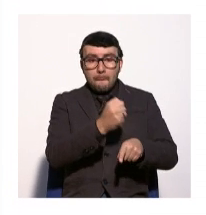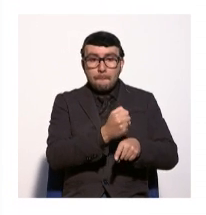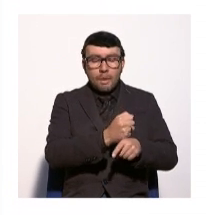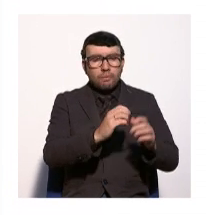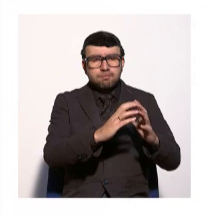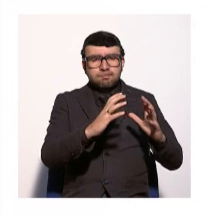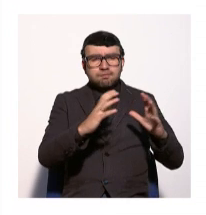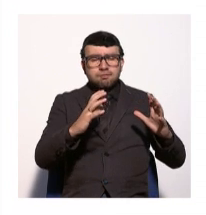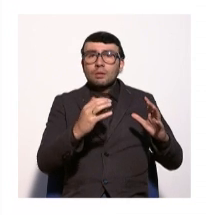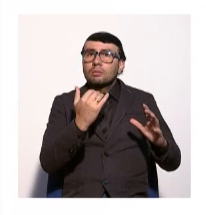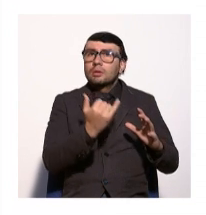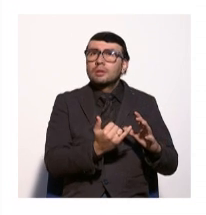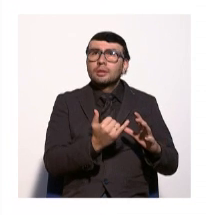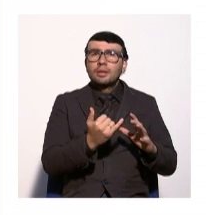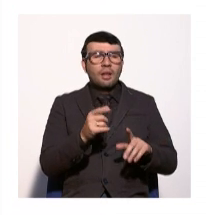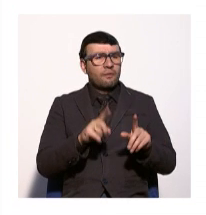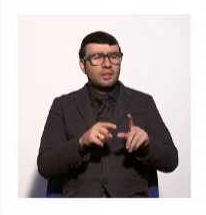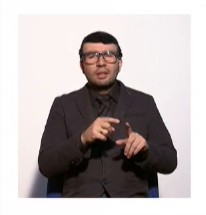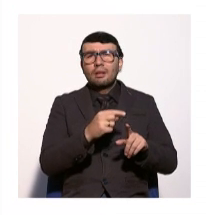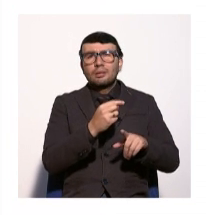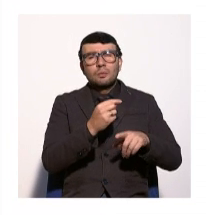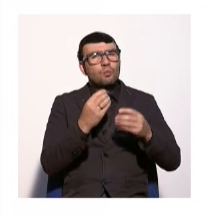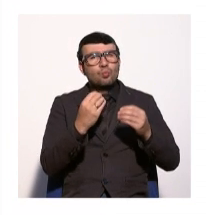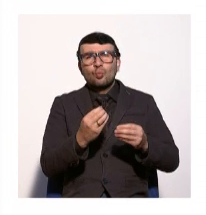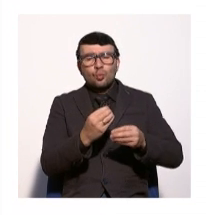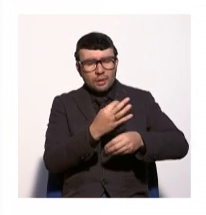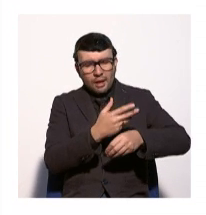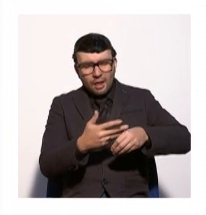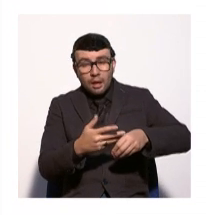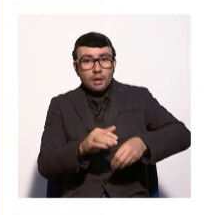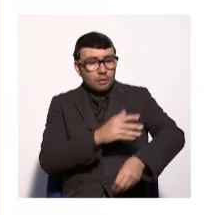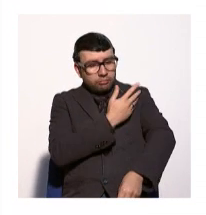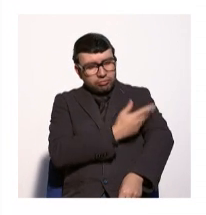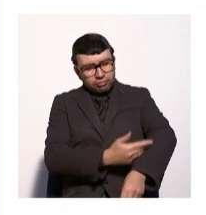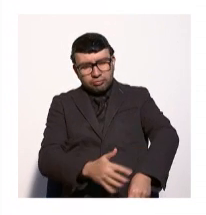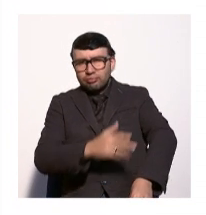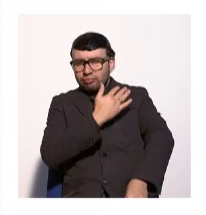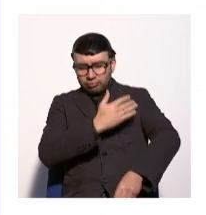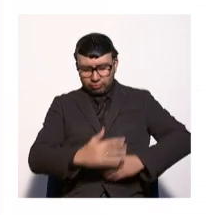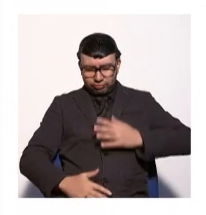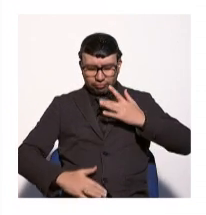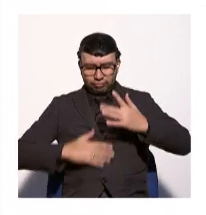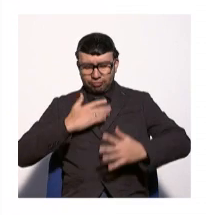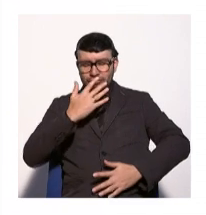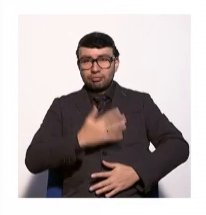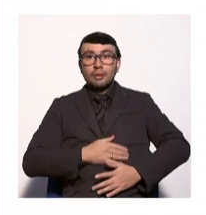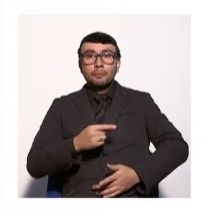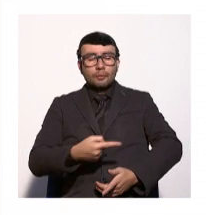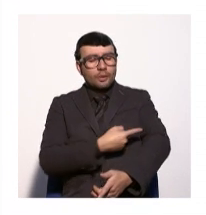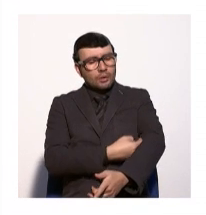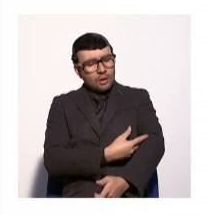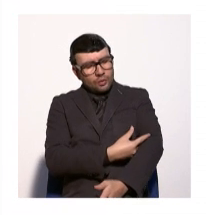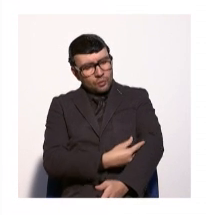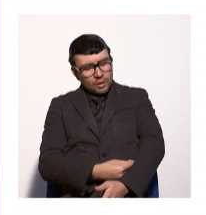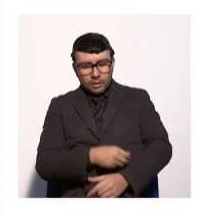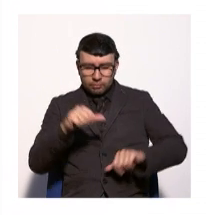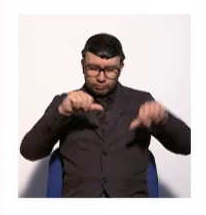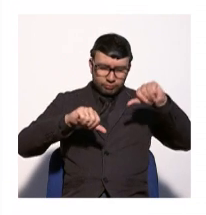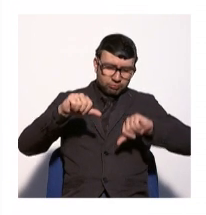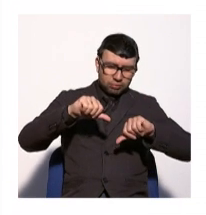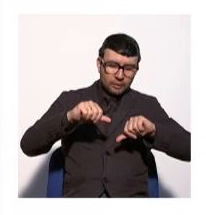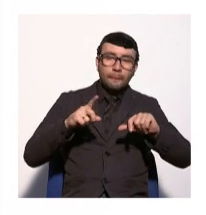como un líquido que llama antígeno prostático en la sangre uno hace el examen y con el tacto con la